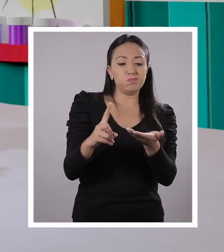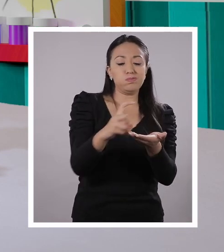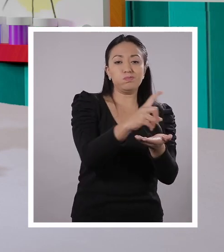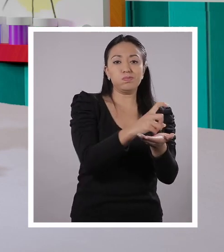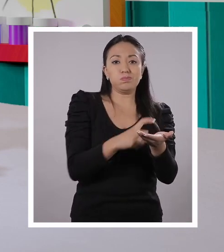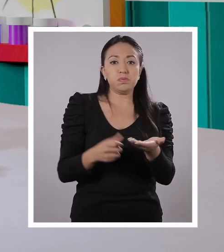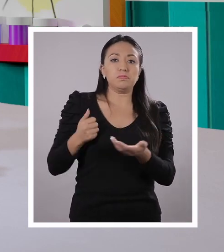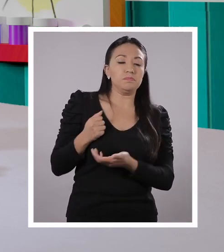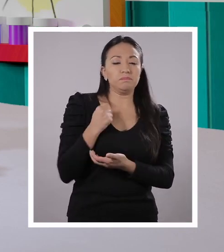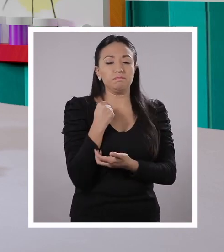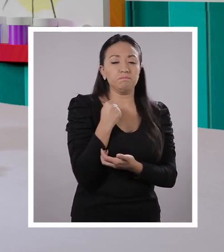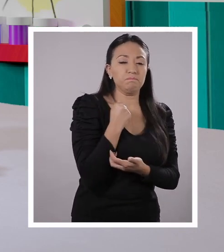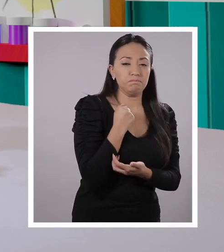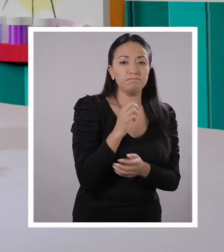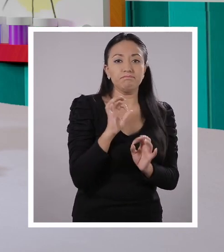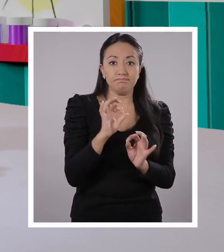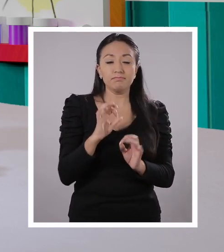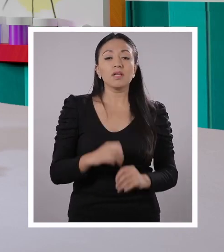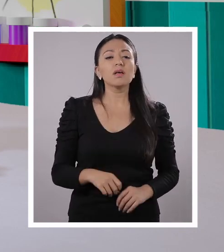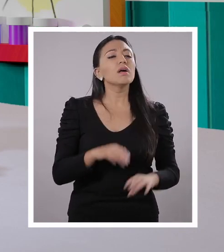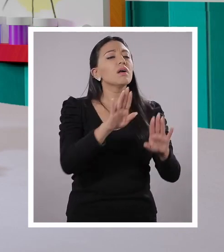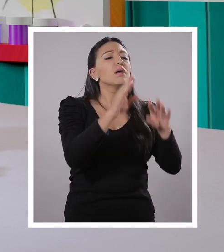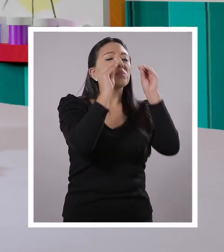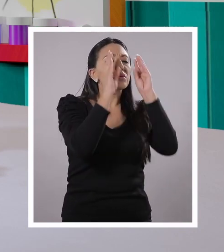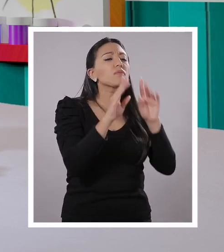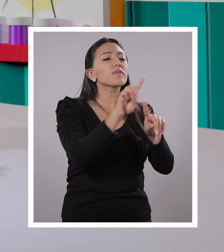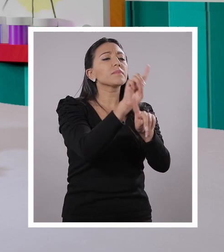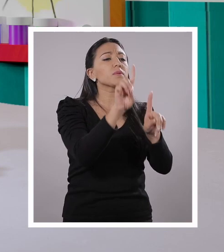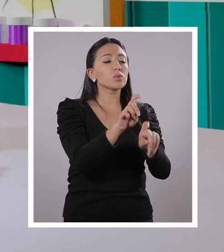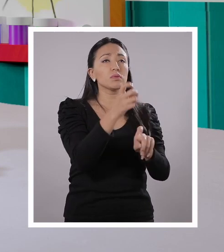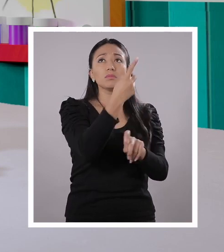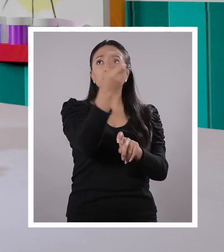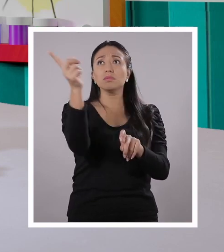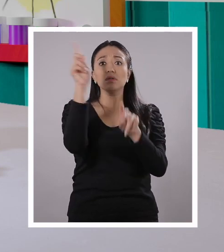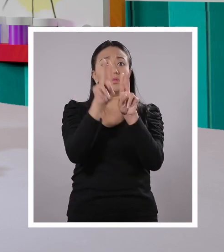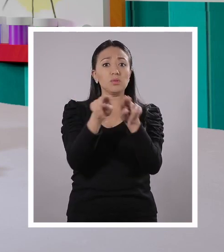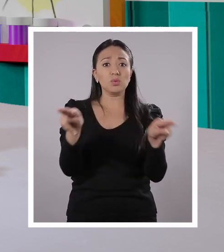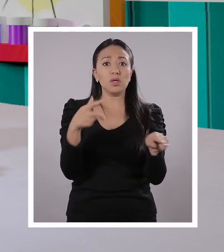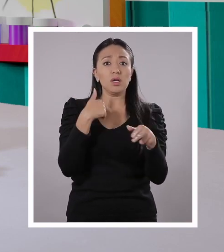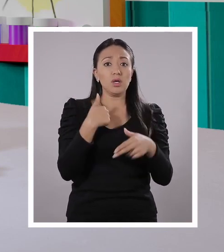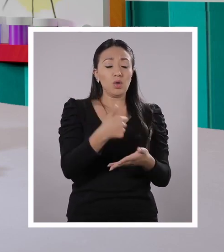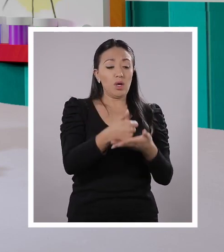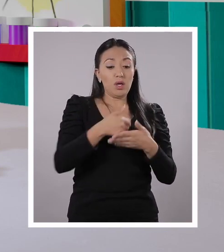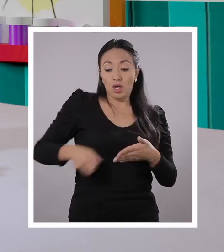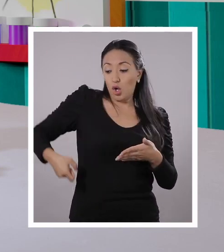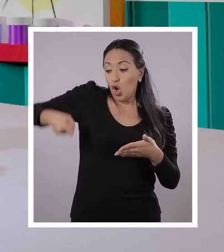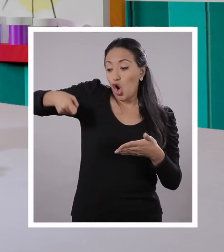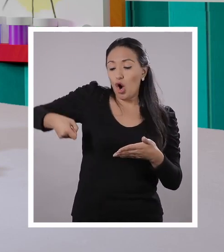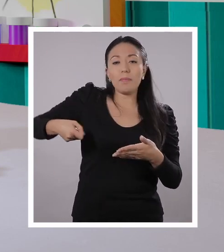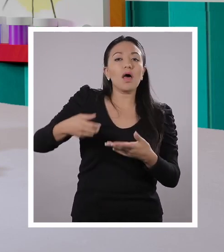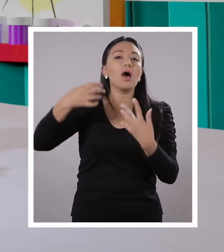botellita de alcohol, también. ¡Exactamente! Muy bien. Y, profe, para ayudar a nuestro planeta, voy a